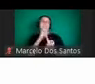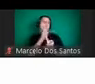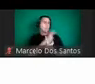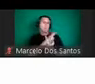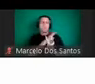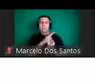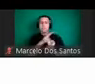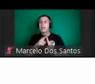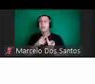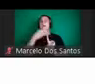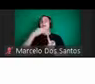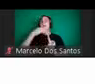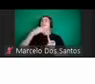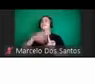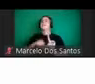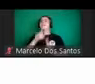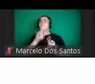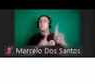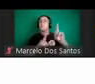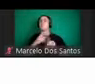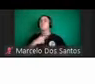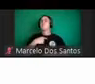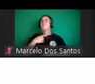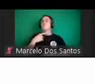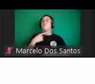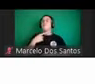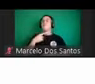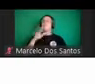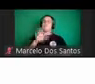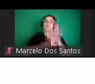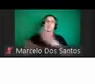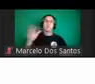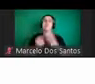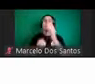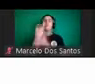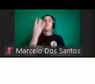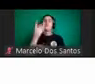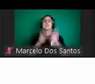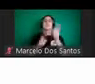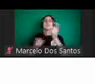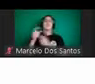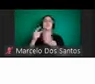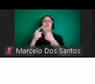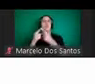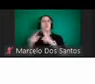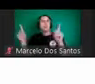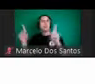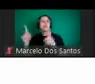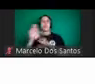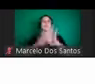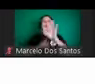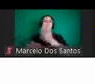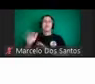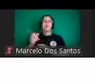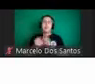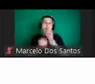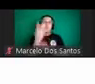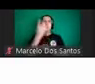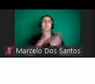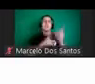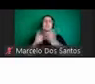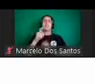hacia nuevas estrategias laborales como parte de una evolución donde el apoyo y las